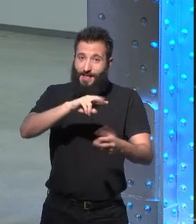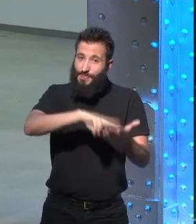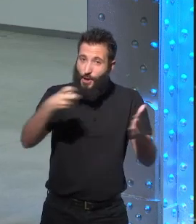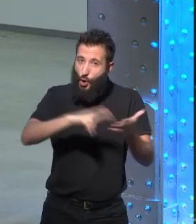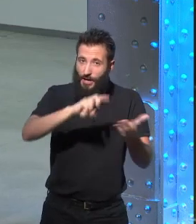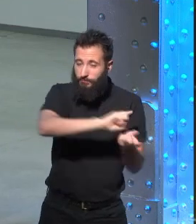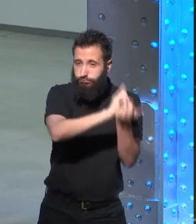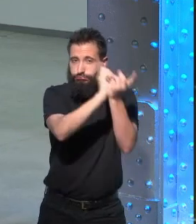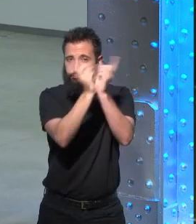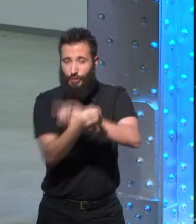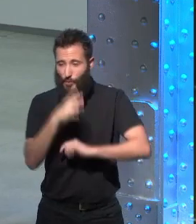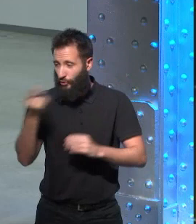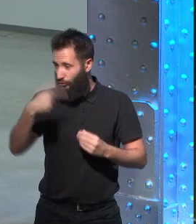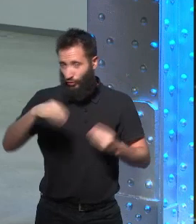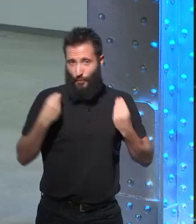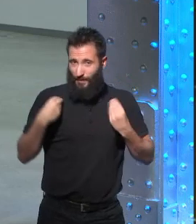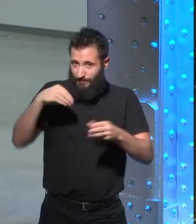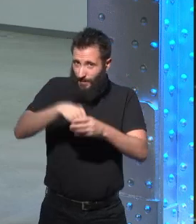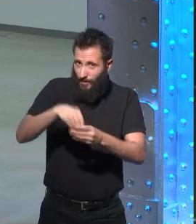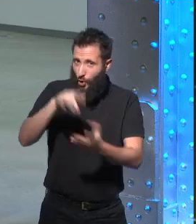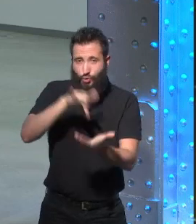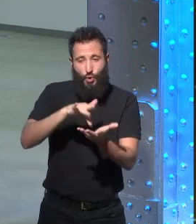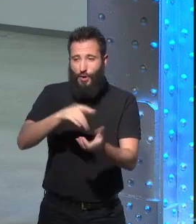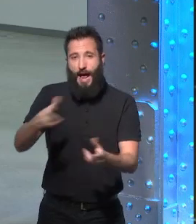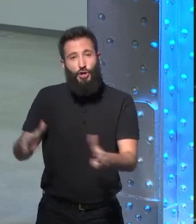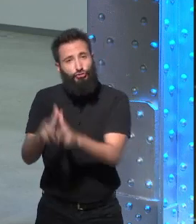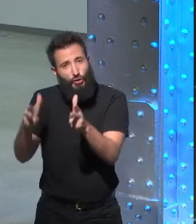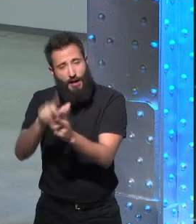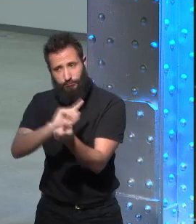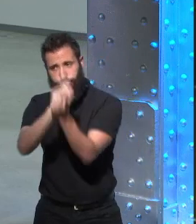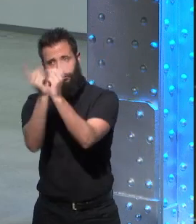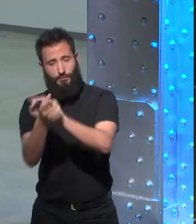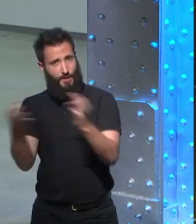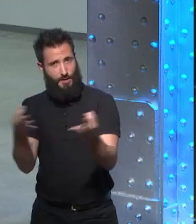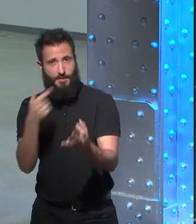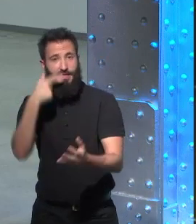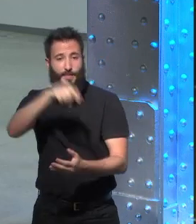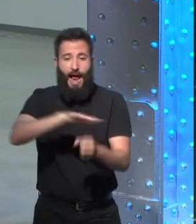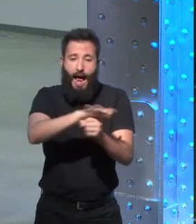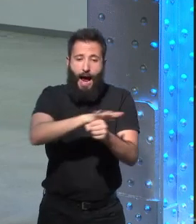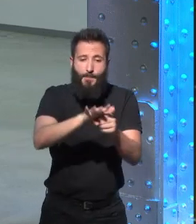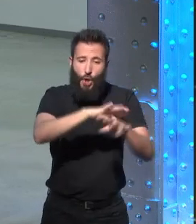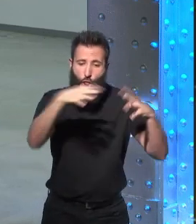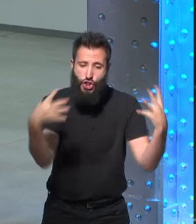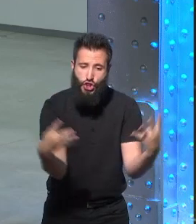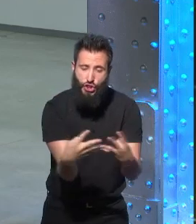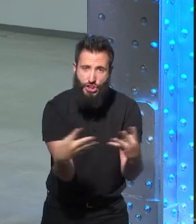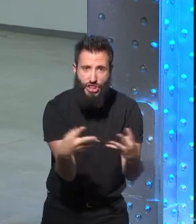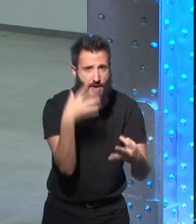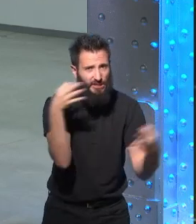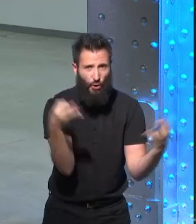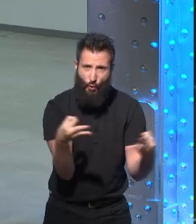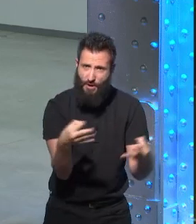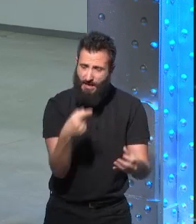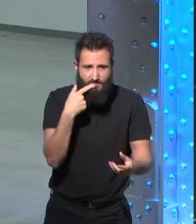estamos viviendo necesita ese cambio social, y en el ámbito de la ciberseguridad es tremendo, porque nadie sabe de